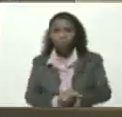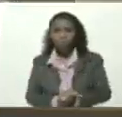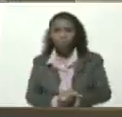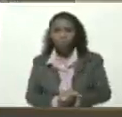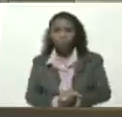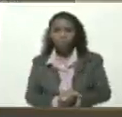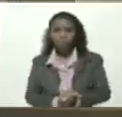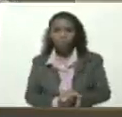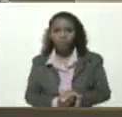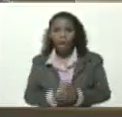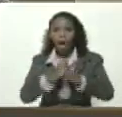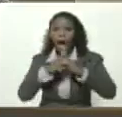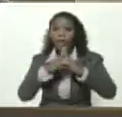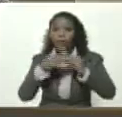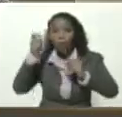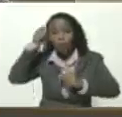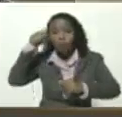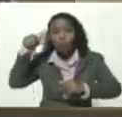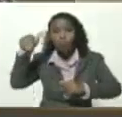a toda la población,